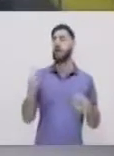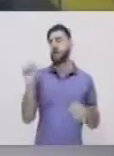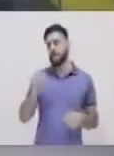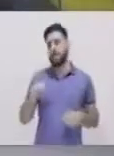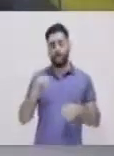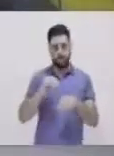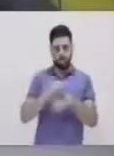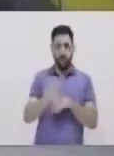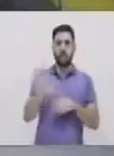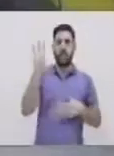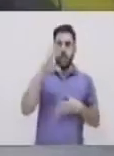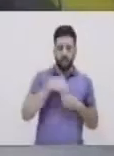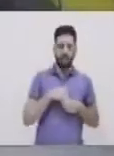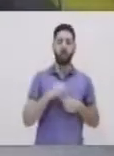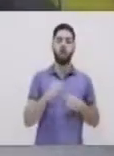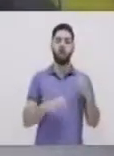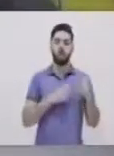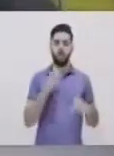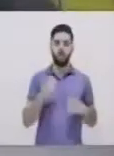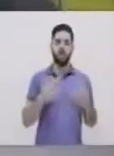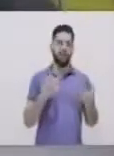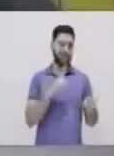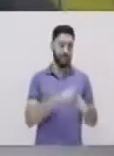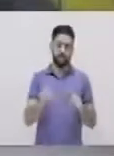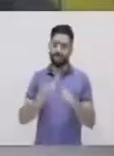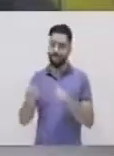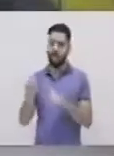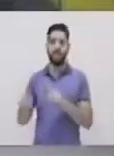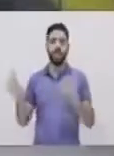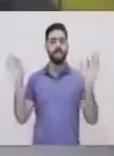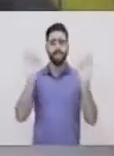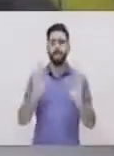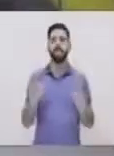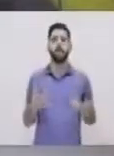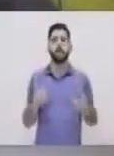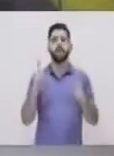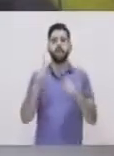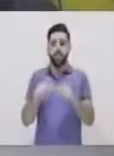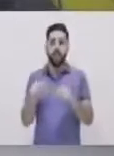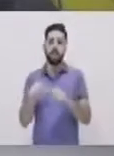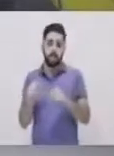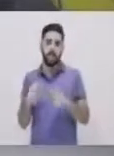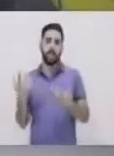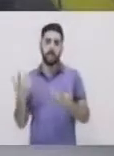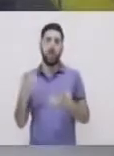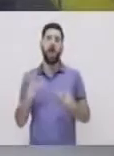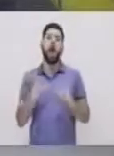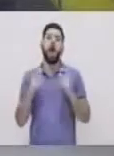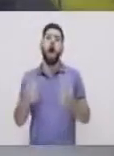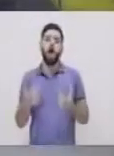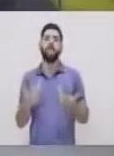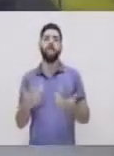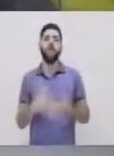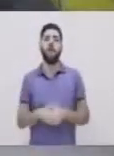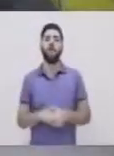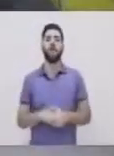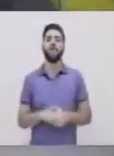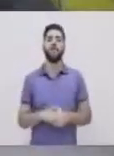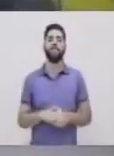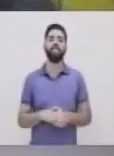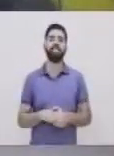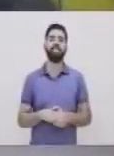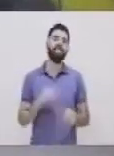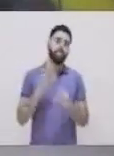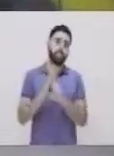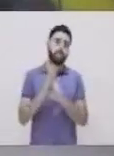música influye en nuestras emociones, de una u otra manera. Claro, y es que pues depende de nosotros también, ¿verdad? Porque muchas veces pues